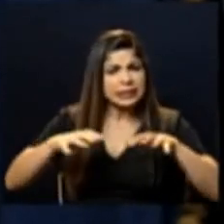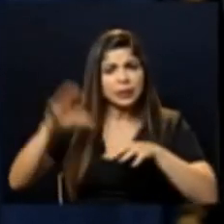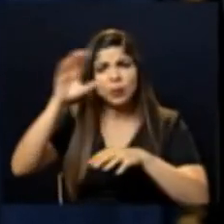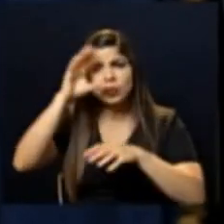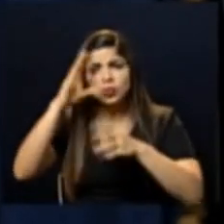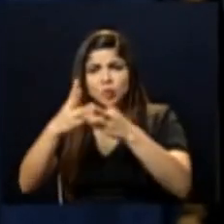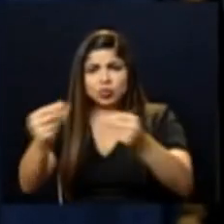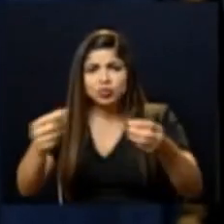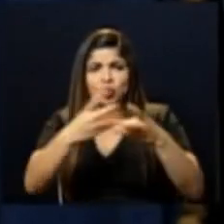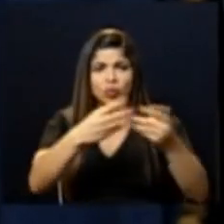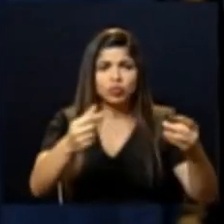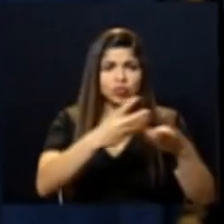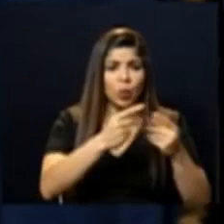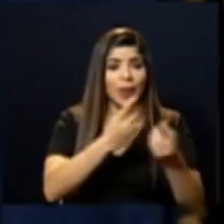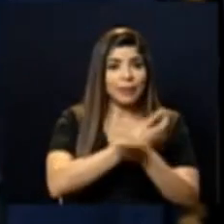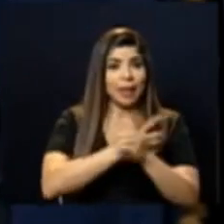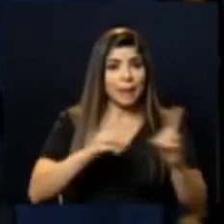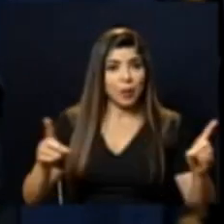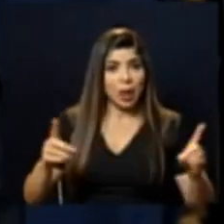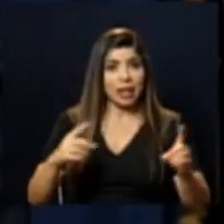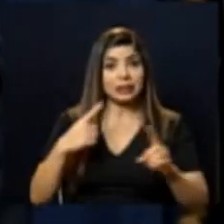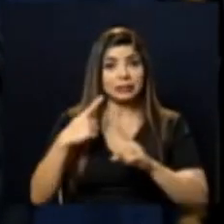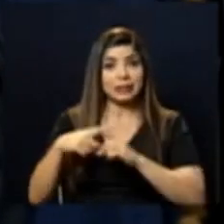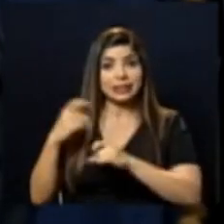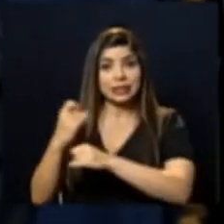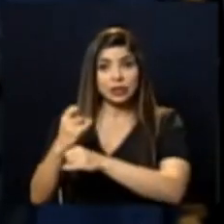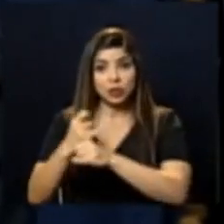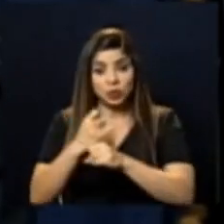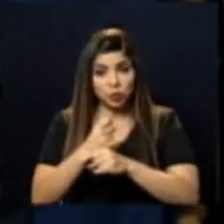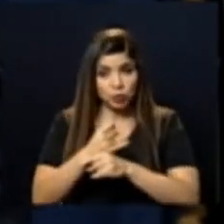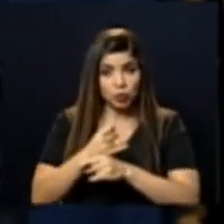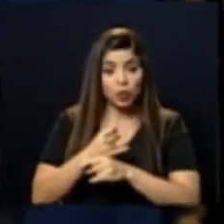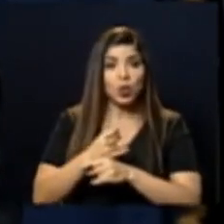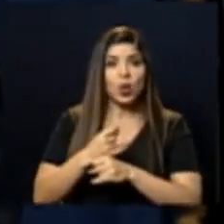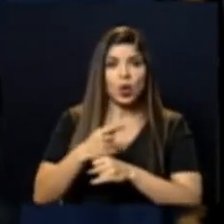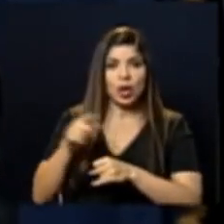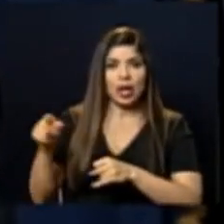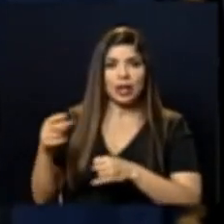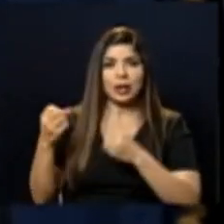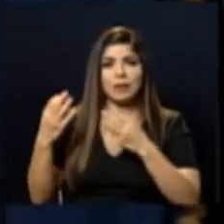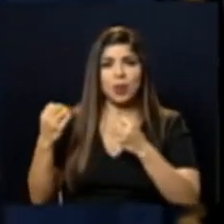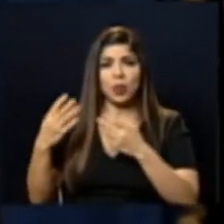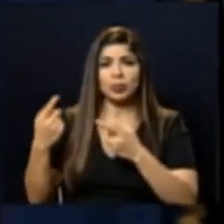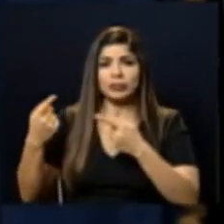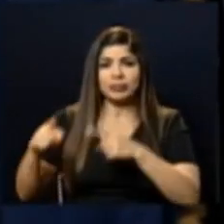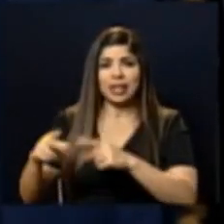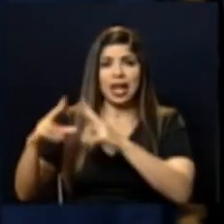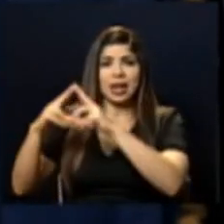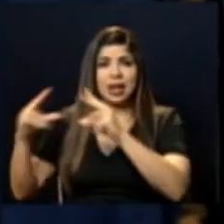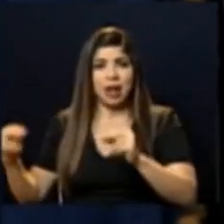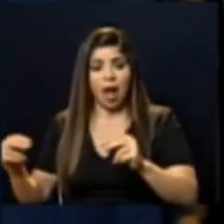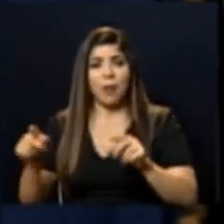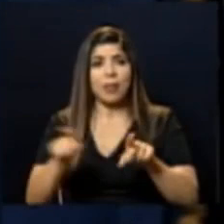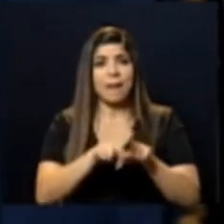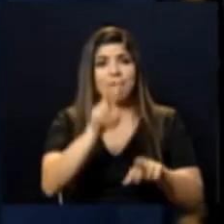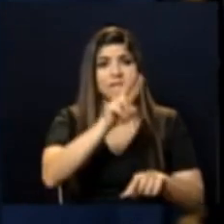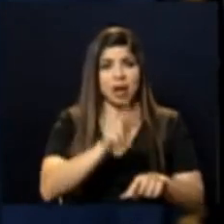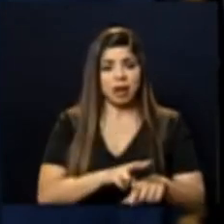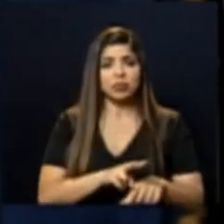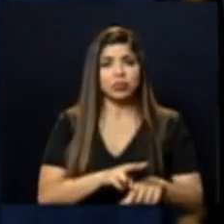de solución democrática e institucional en las crisis que viven tanto Nicaragua como